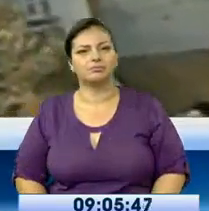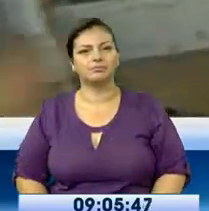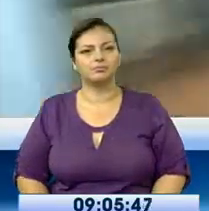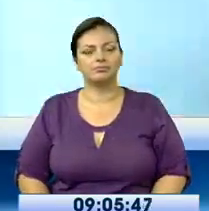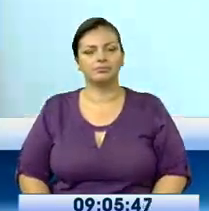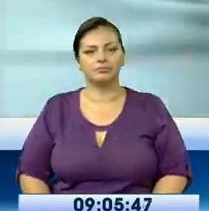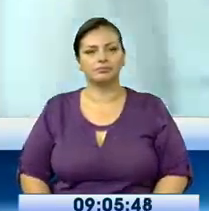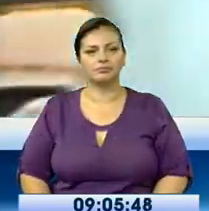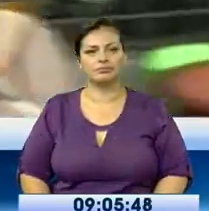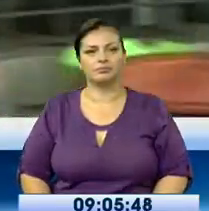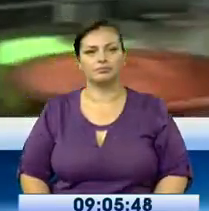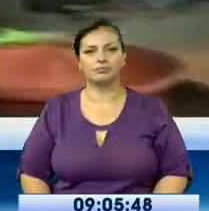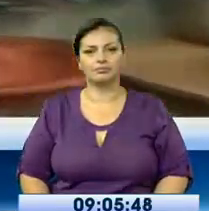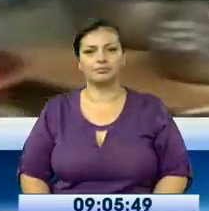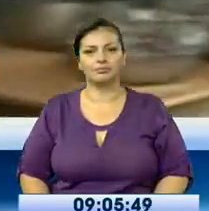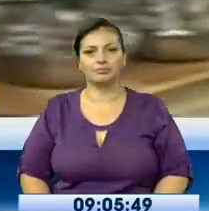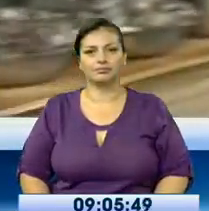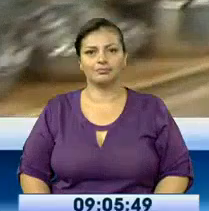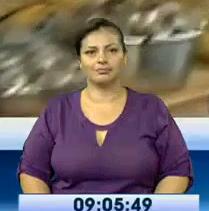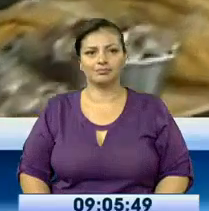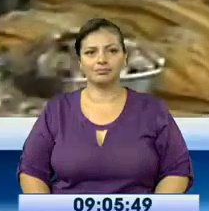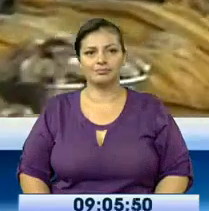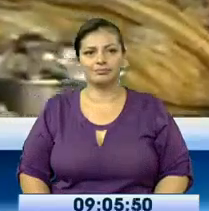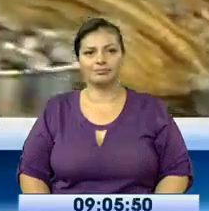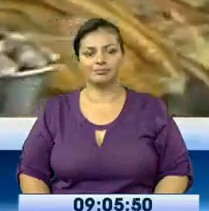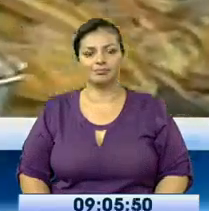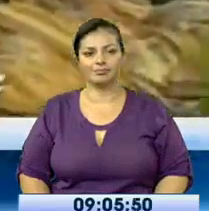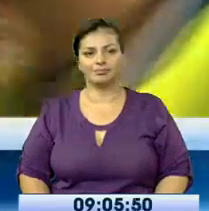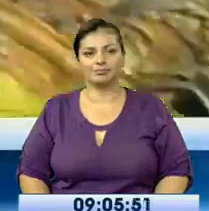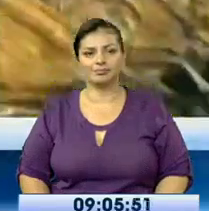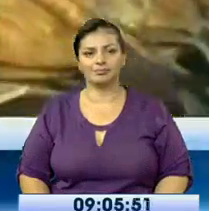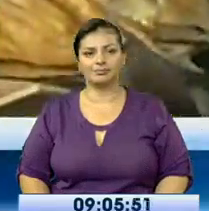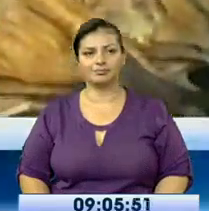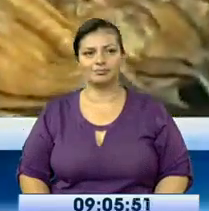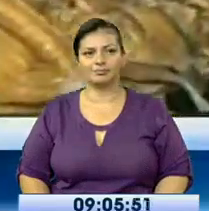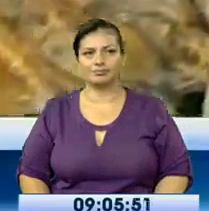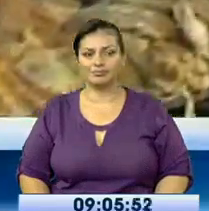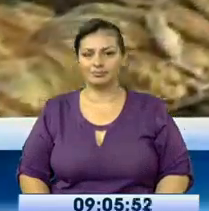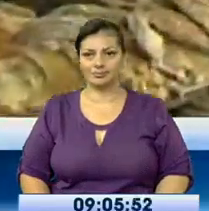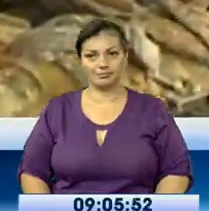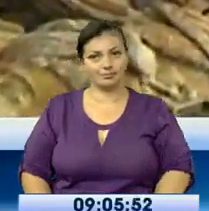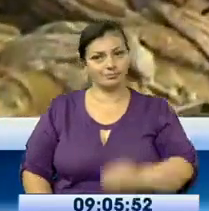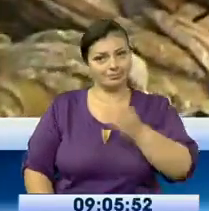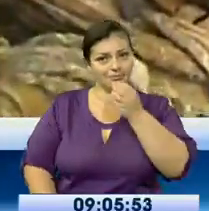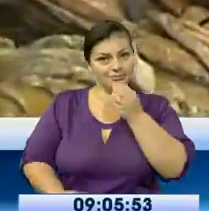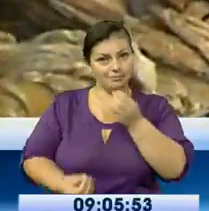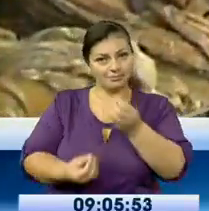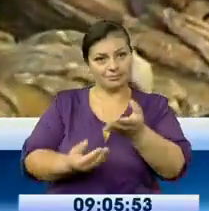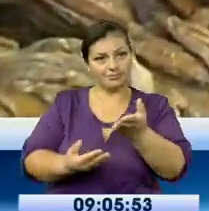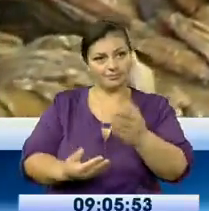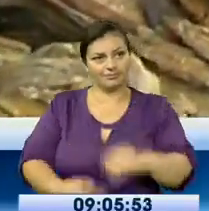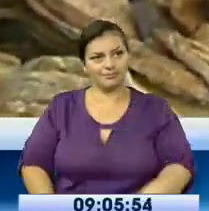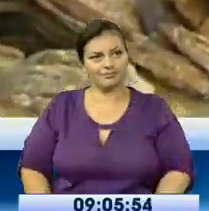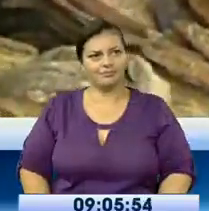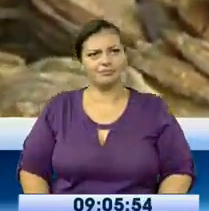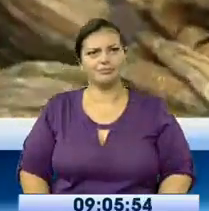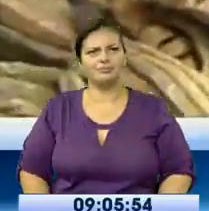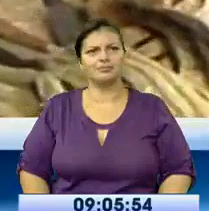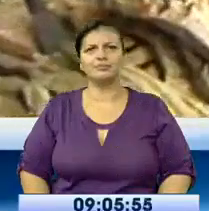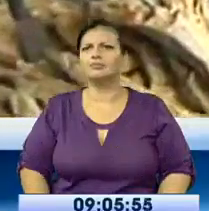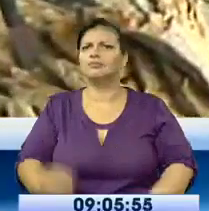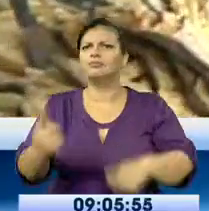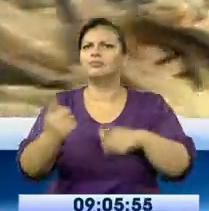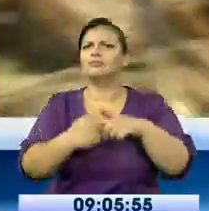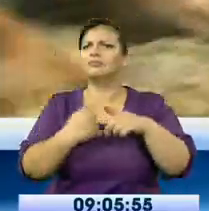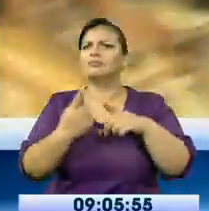está empezando eso eso voy a caminar por aquí por cierto Por qué están algunos puestos acá fuera del mercado